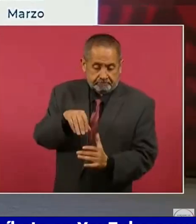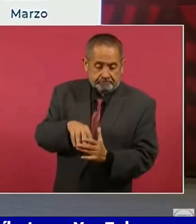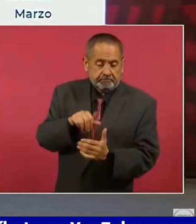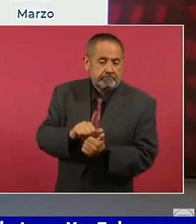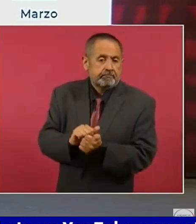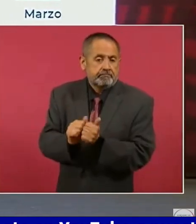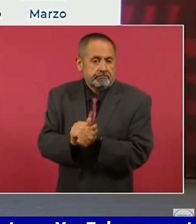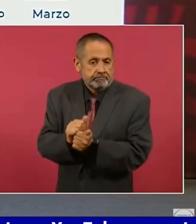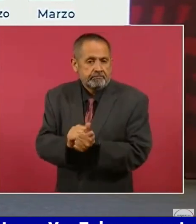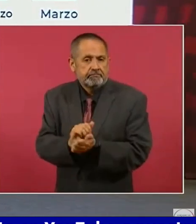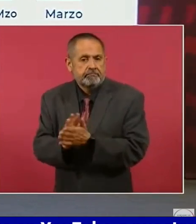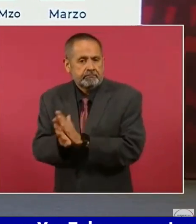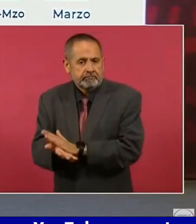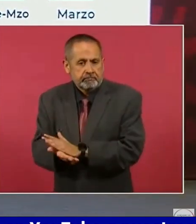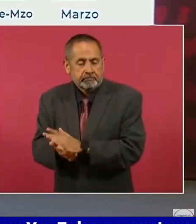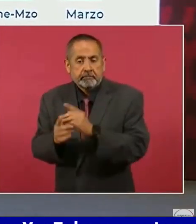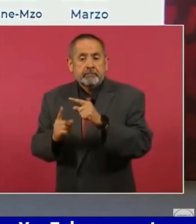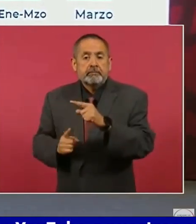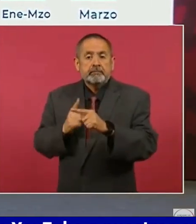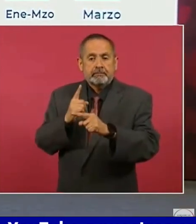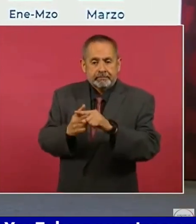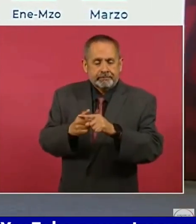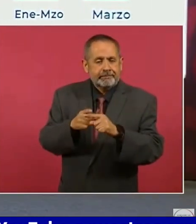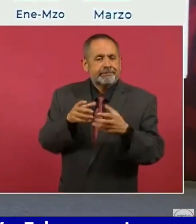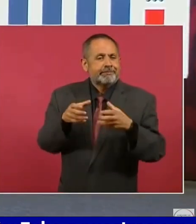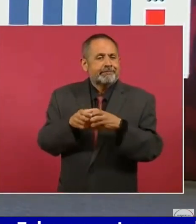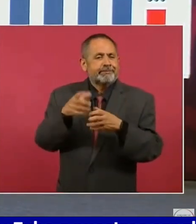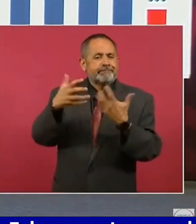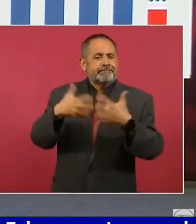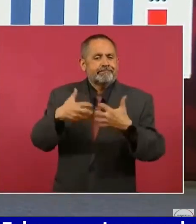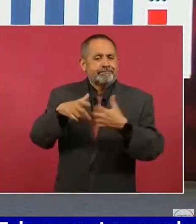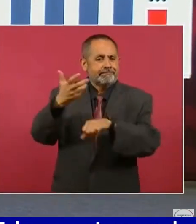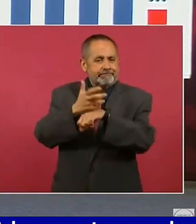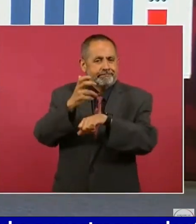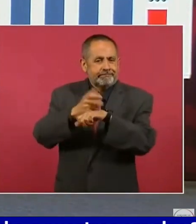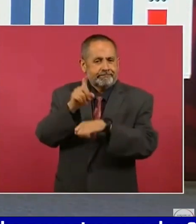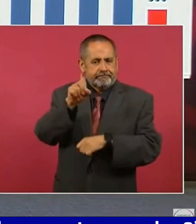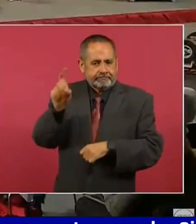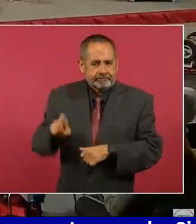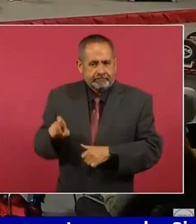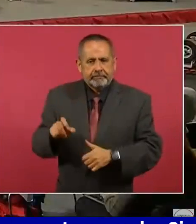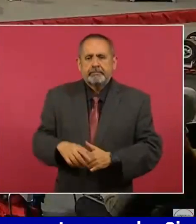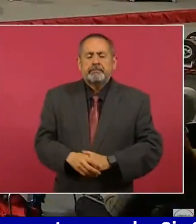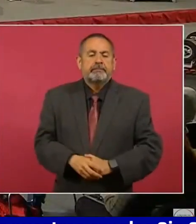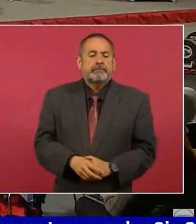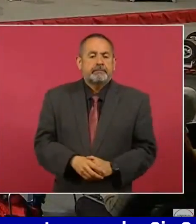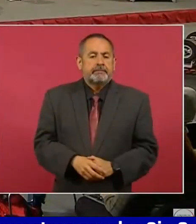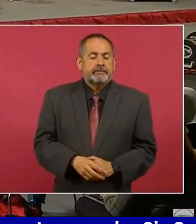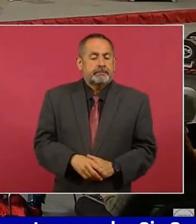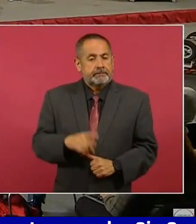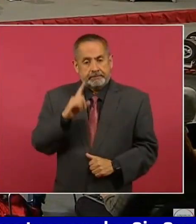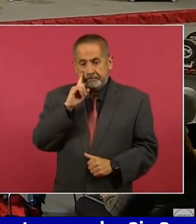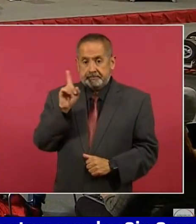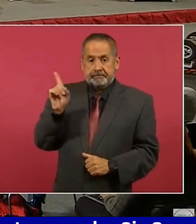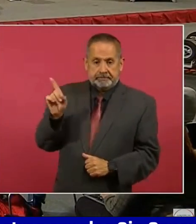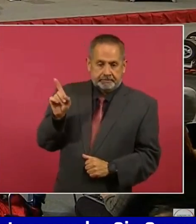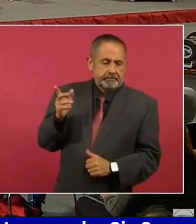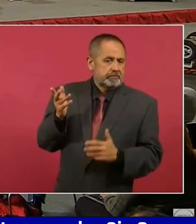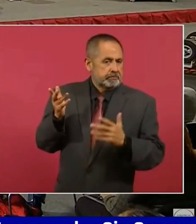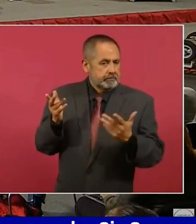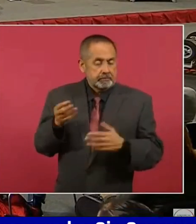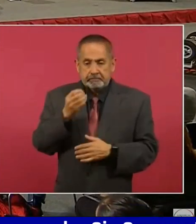el SNR más Deer Park. La que sigue, por favor. Esta gráfica es